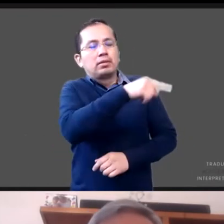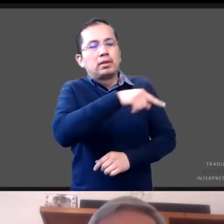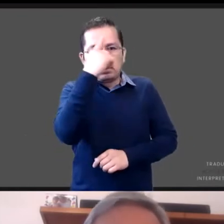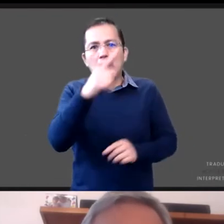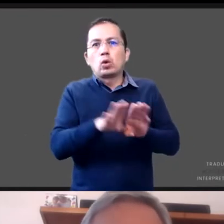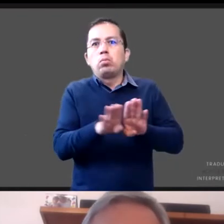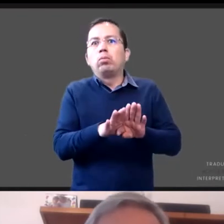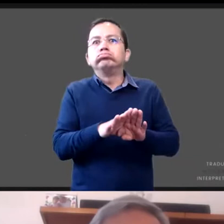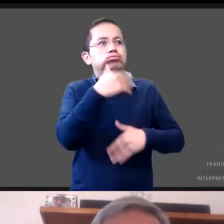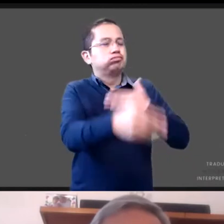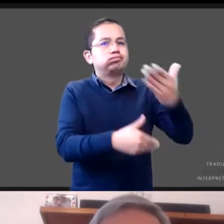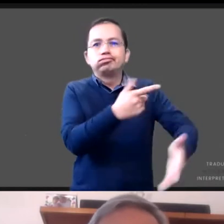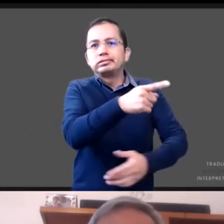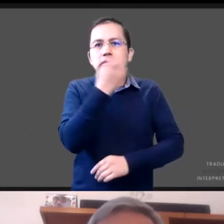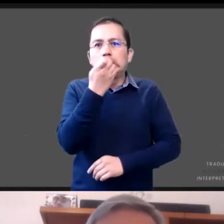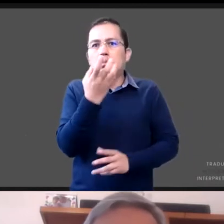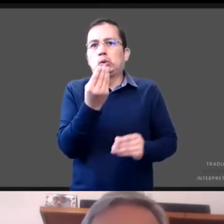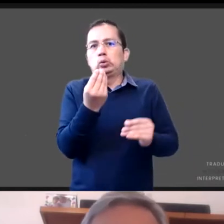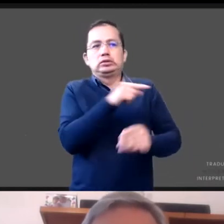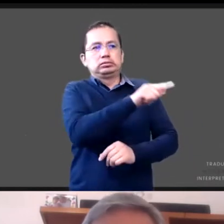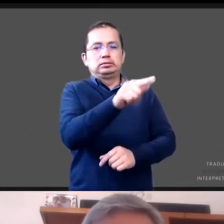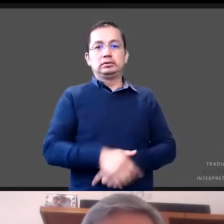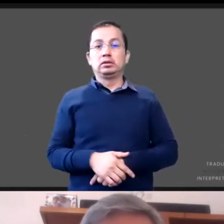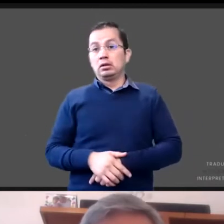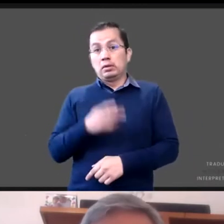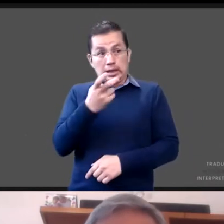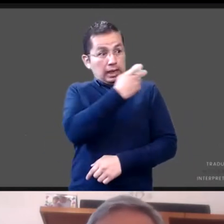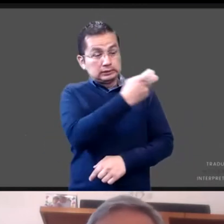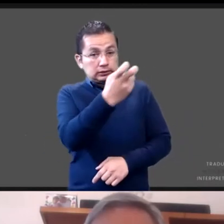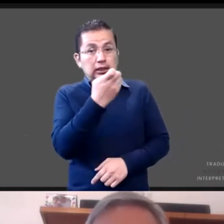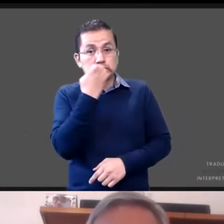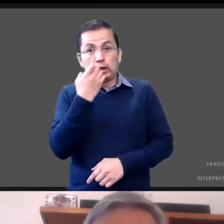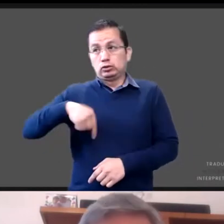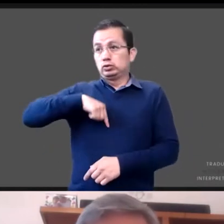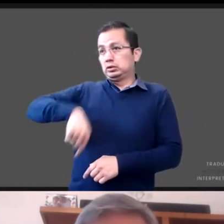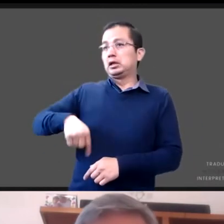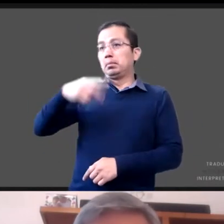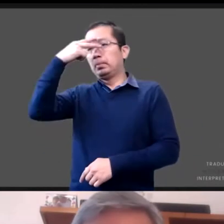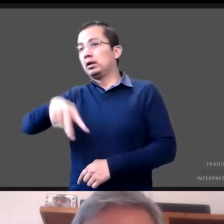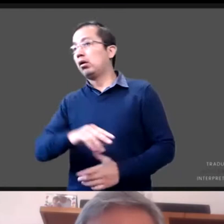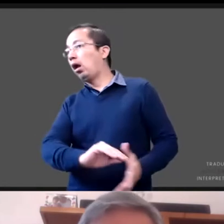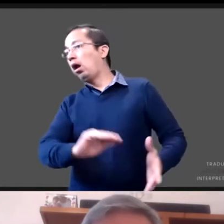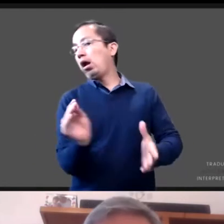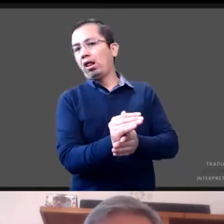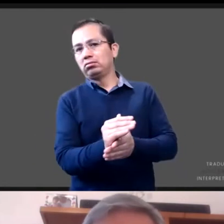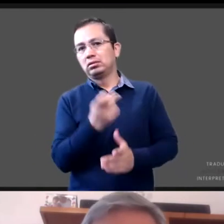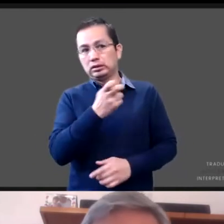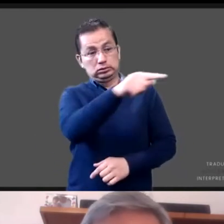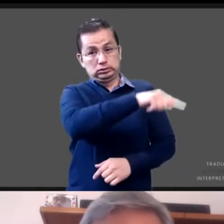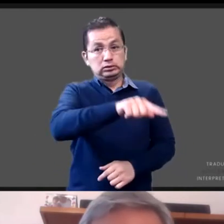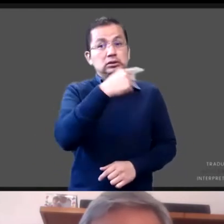hace años y años y que hemos obviado como país. No vemos a esos niños y a esas